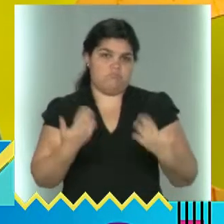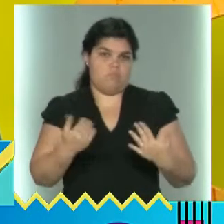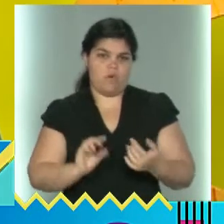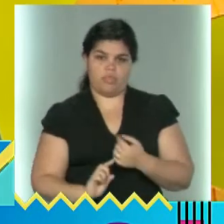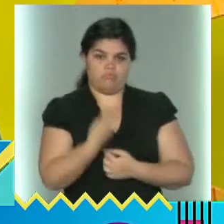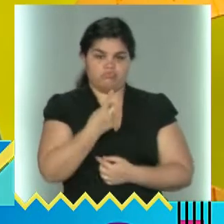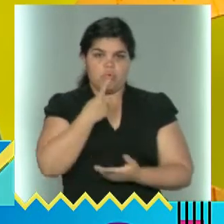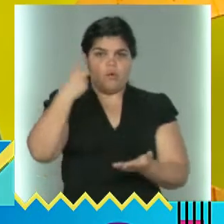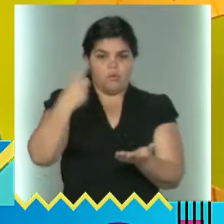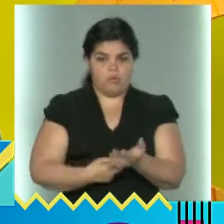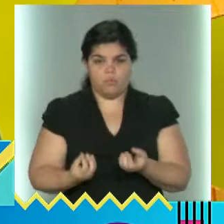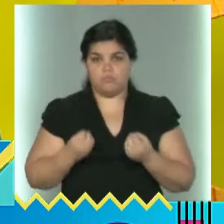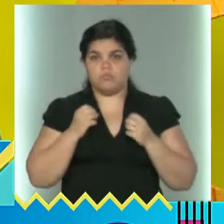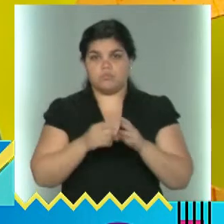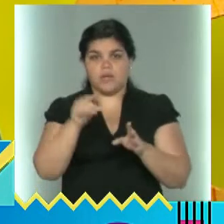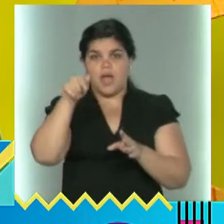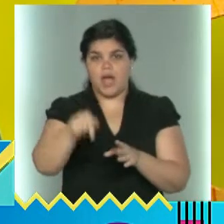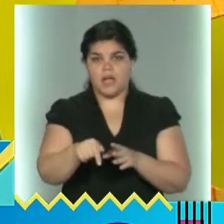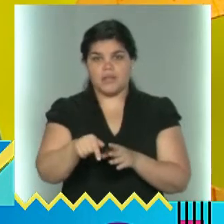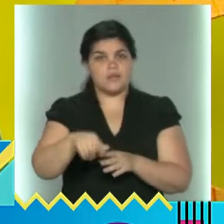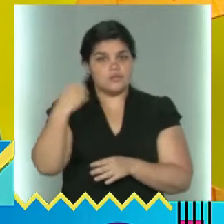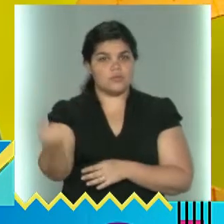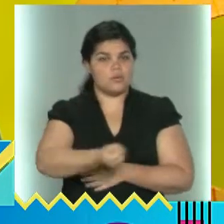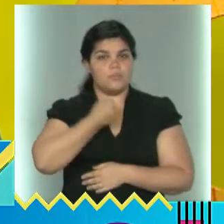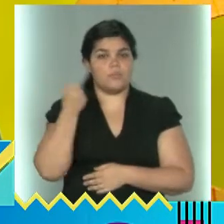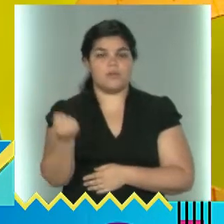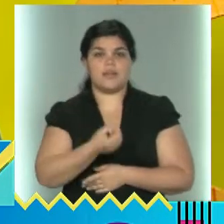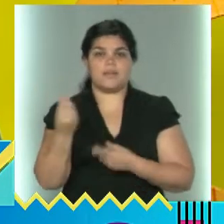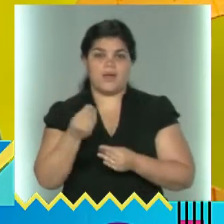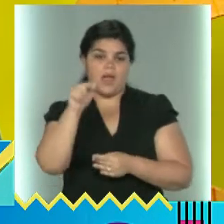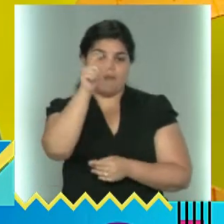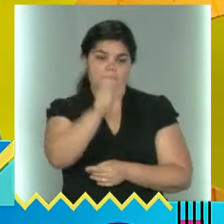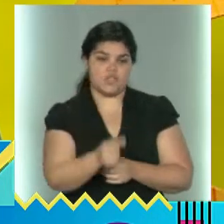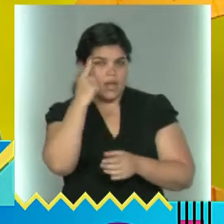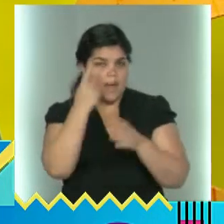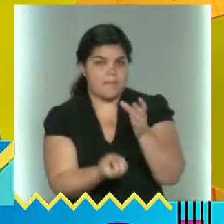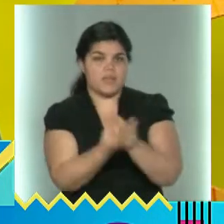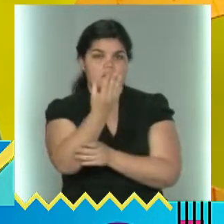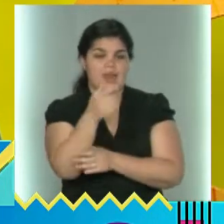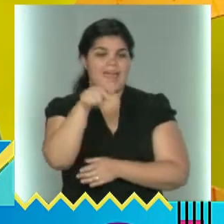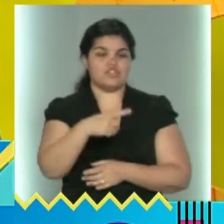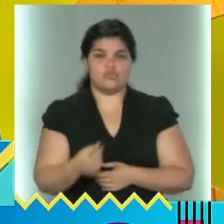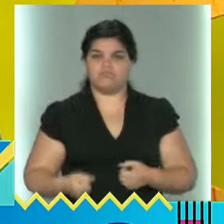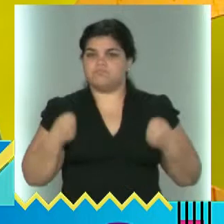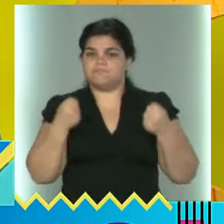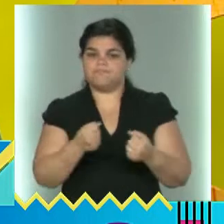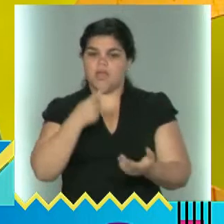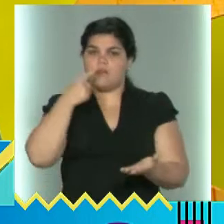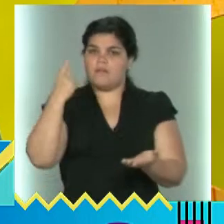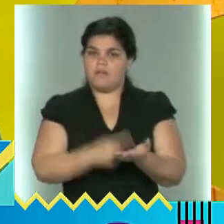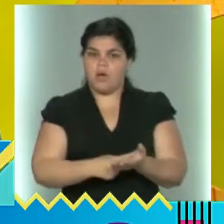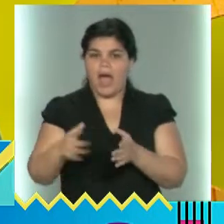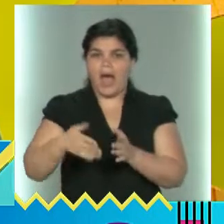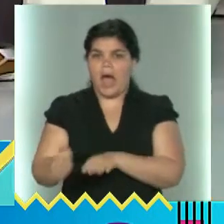Entonces, tal vez eso es más importante para un inventor, ¿no? O sea, ser autodidacta que incluso es haber sido formado.